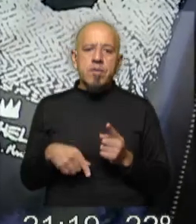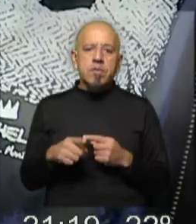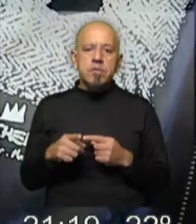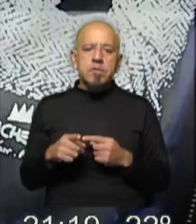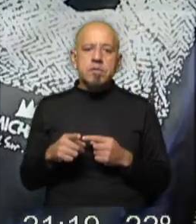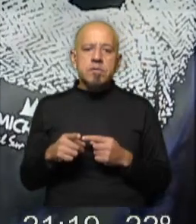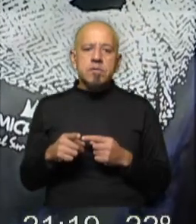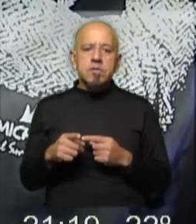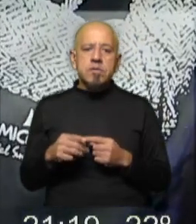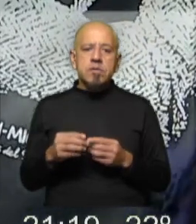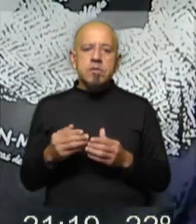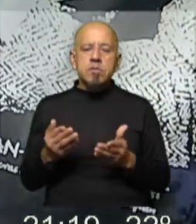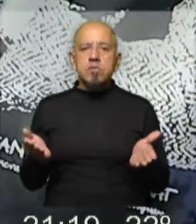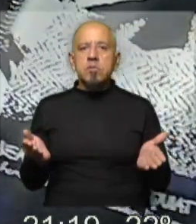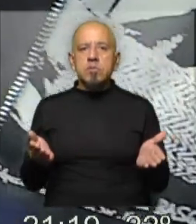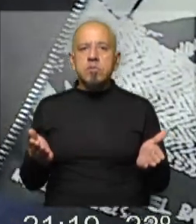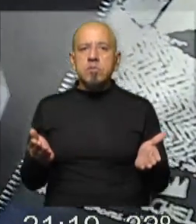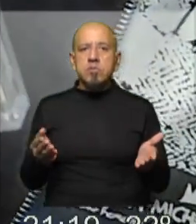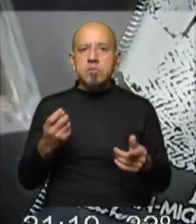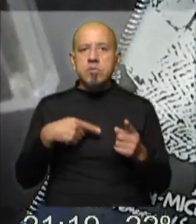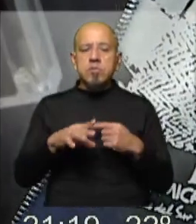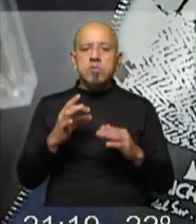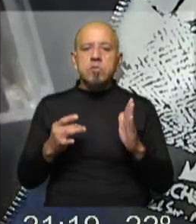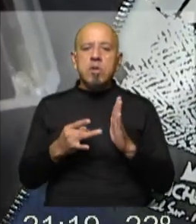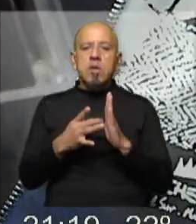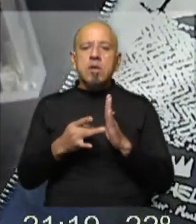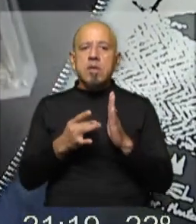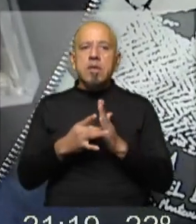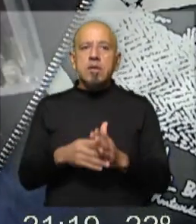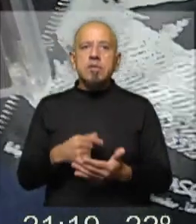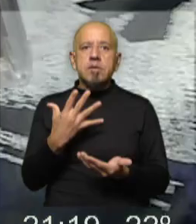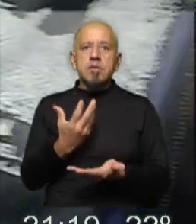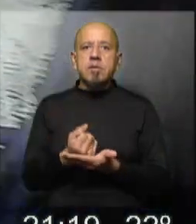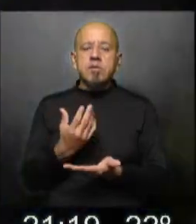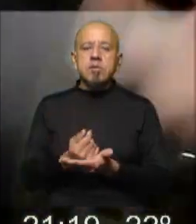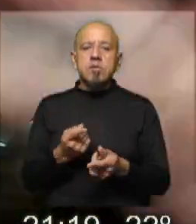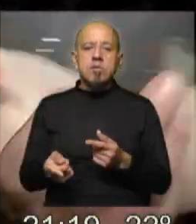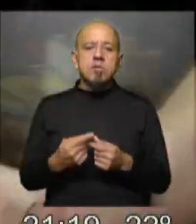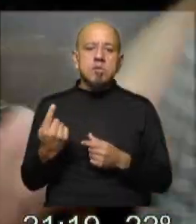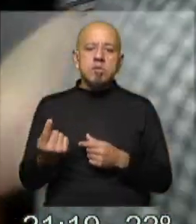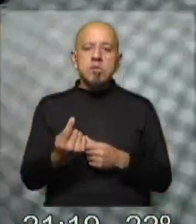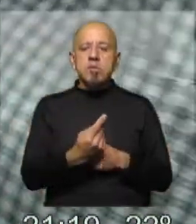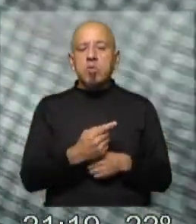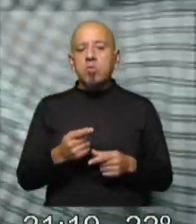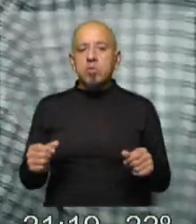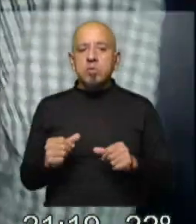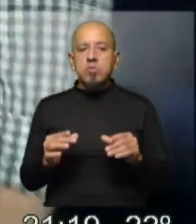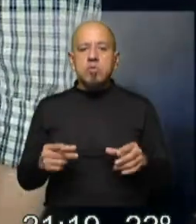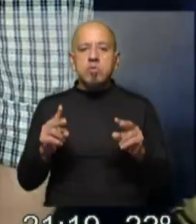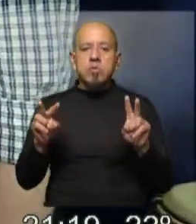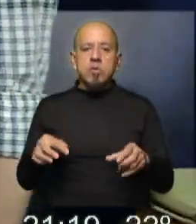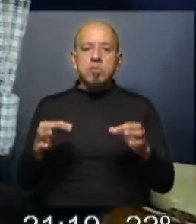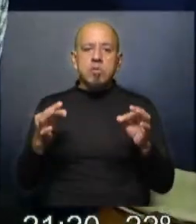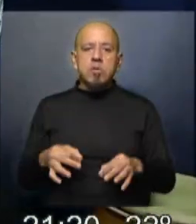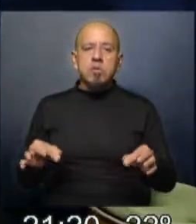elogiado, las críticas fueron muy buenas, fue la calidad de grabación, las canciones, cada uno interpretó muy bien las canciones. Y